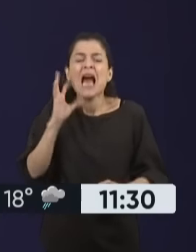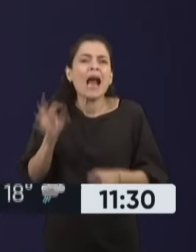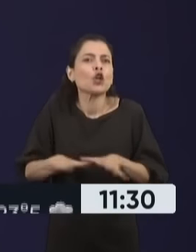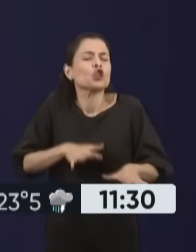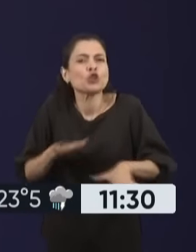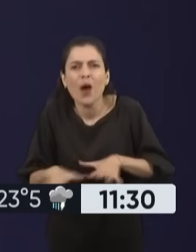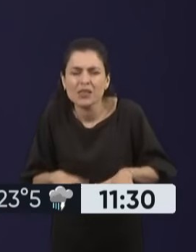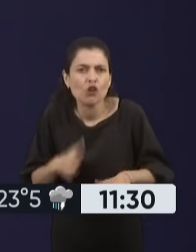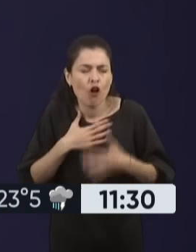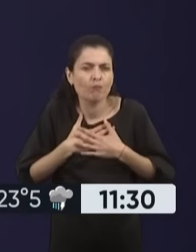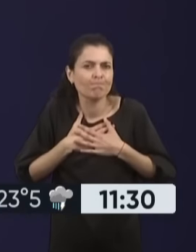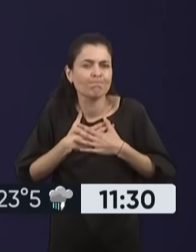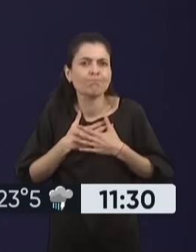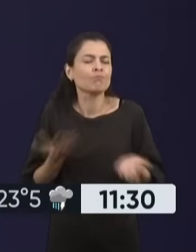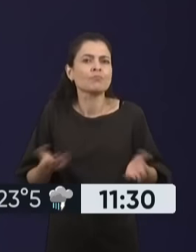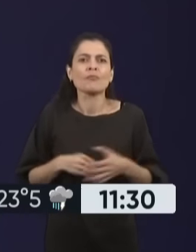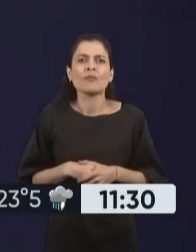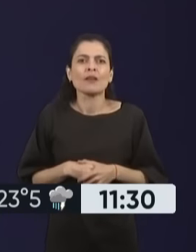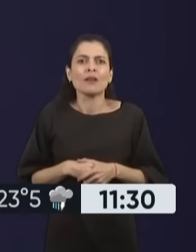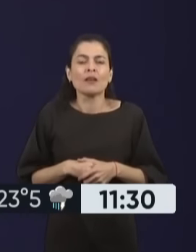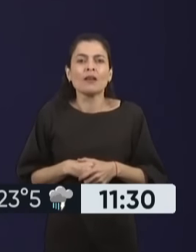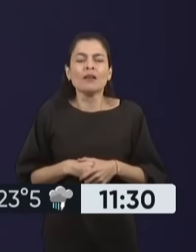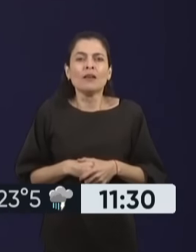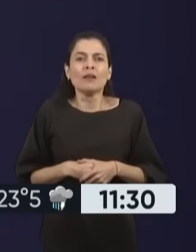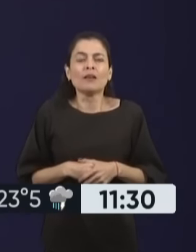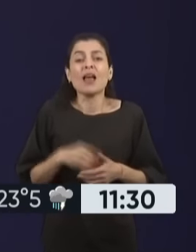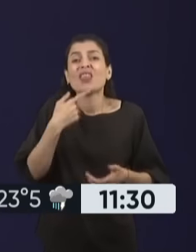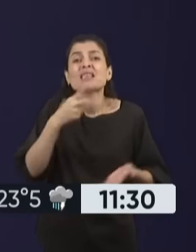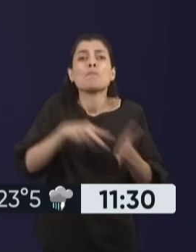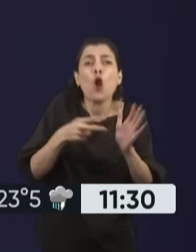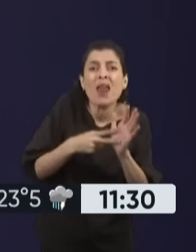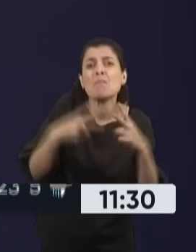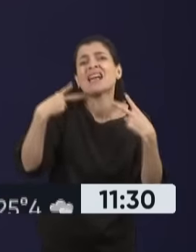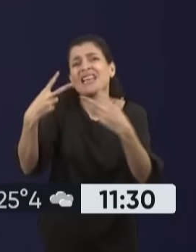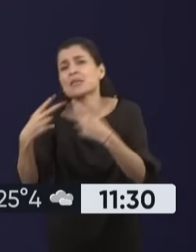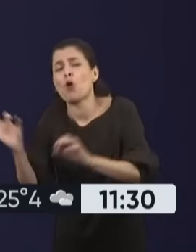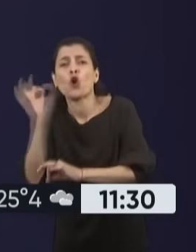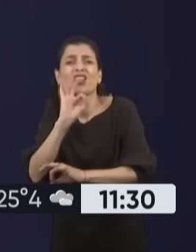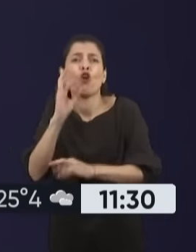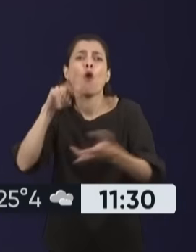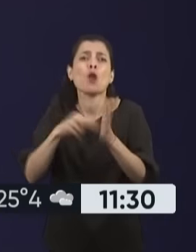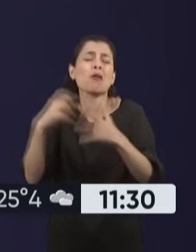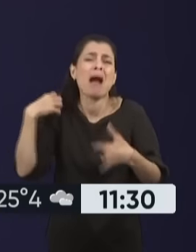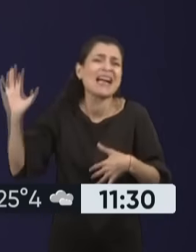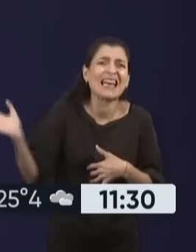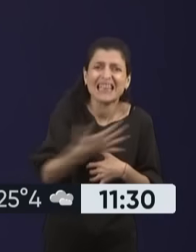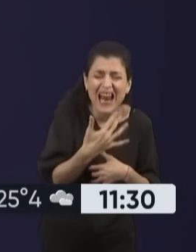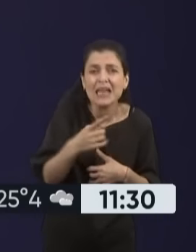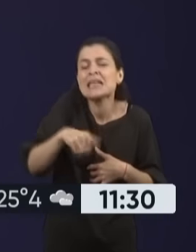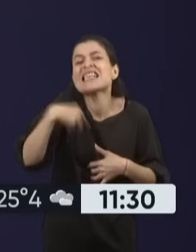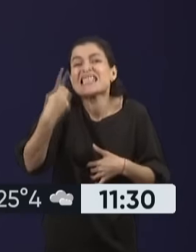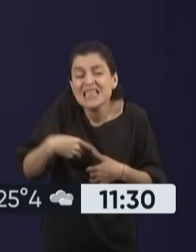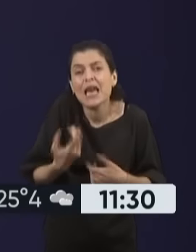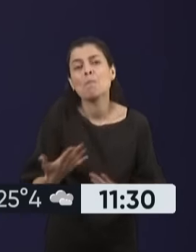cosas eh tanto con cuestiones estrictamente de transporte como cuestiones un poco más generales que siempre termina afectando la